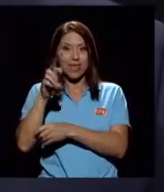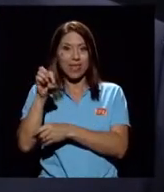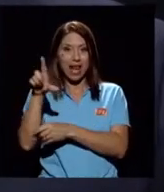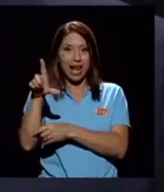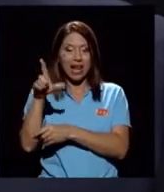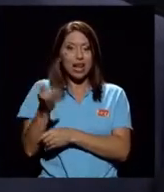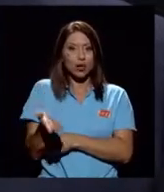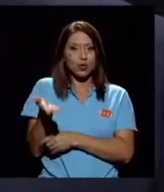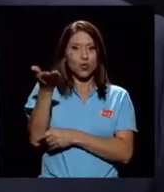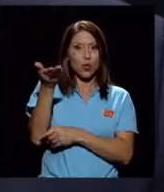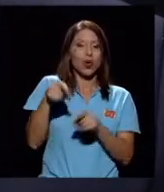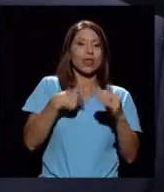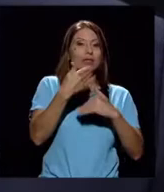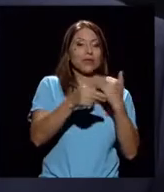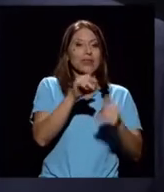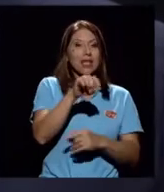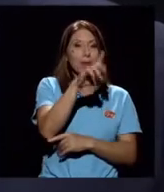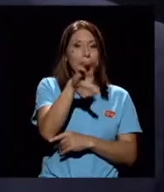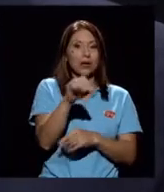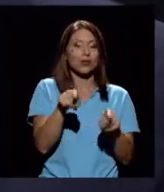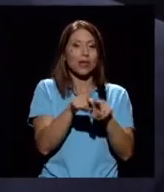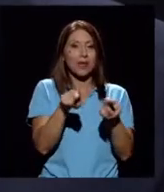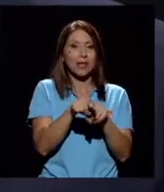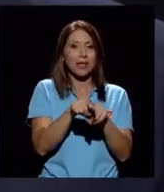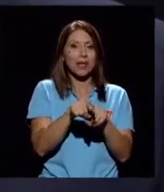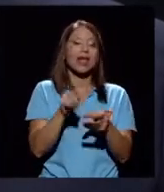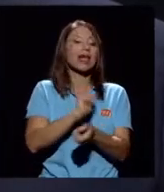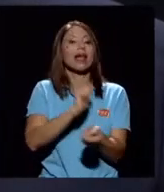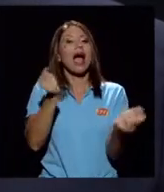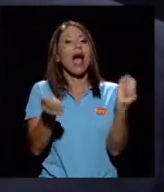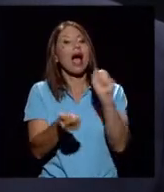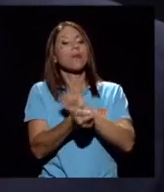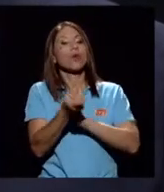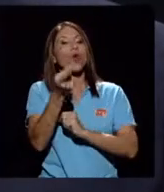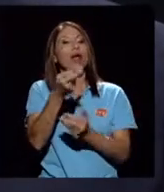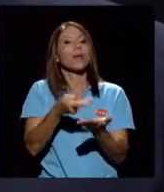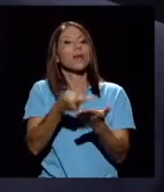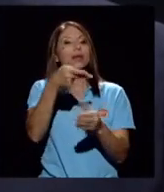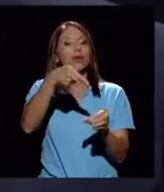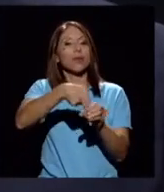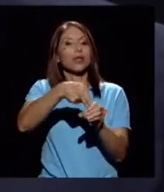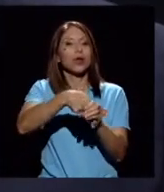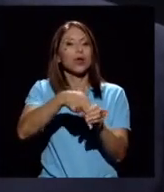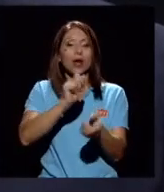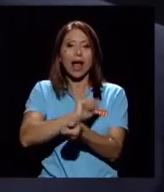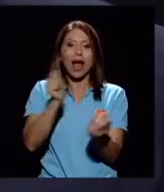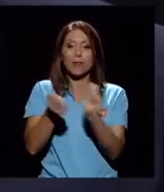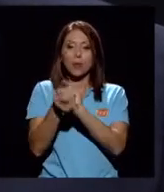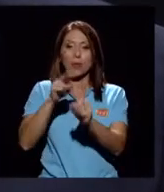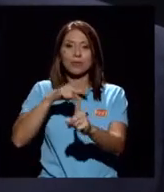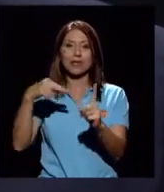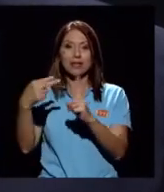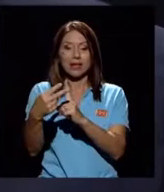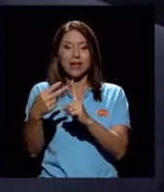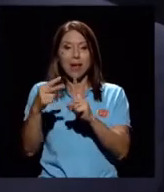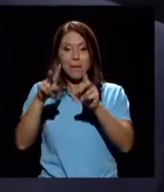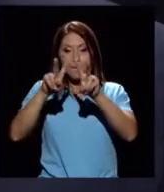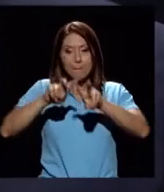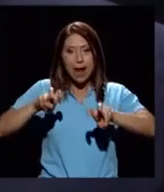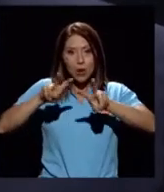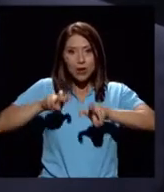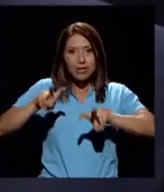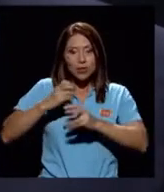marzo cambio el precio del petróleo cambio las perspectivas de valoración de la economía costarricense en febrero